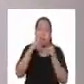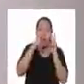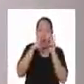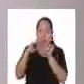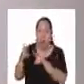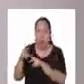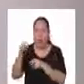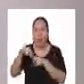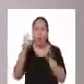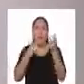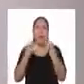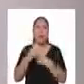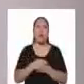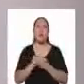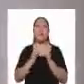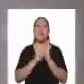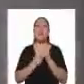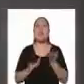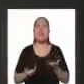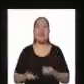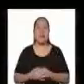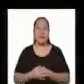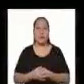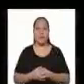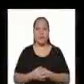sí, atenta y atento que aquí va el video.